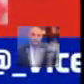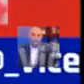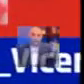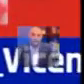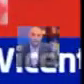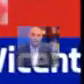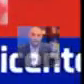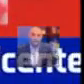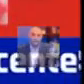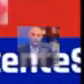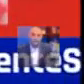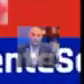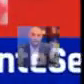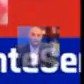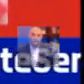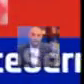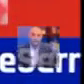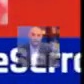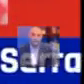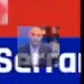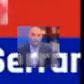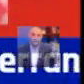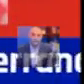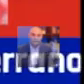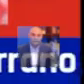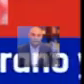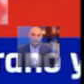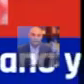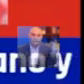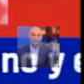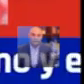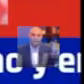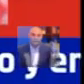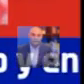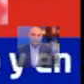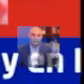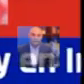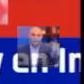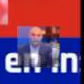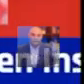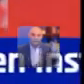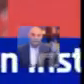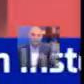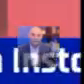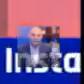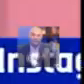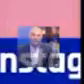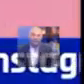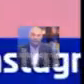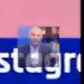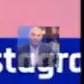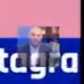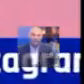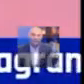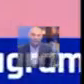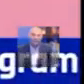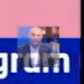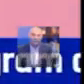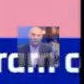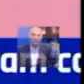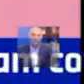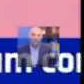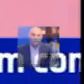unas semanas. Sí, porque el punto aquí está en que esos medios de comunicación y esos periodistas no